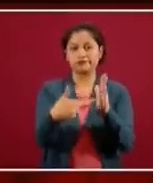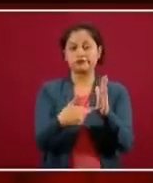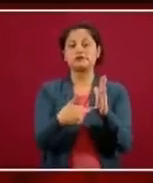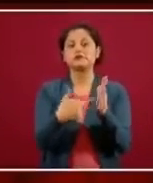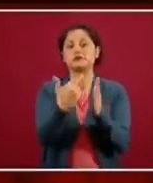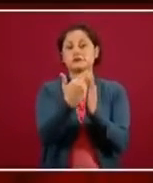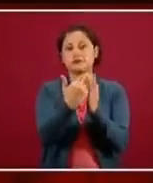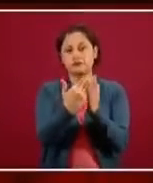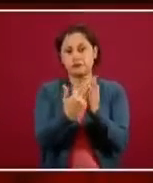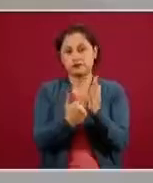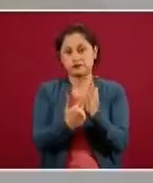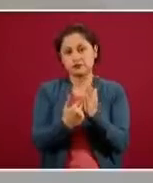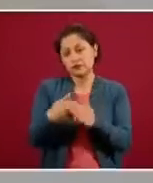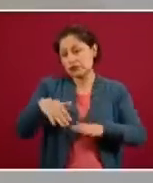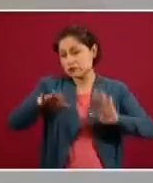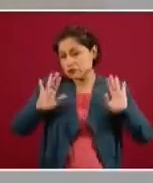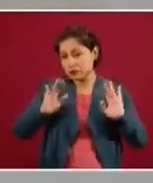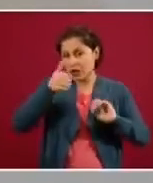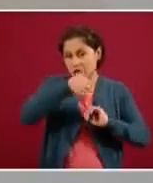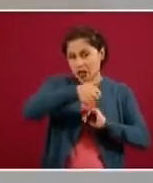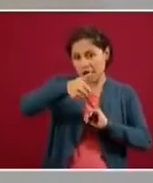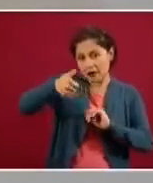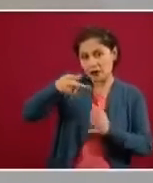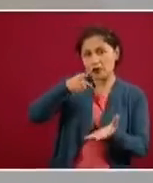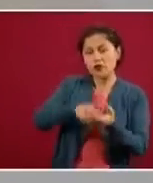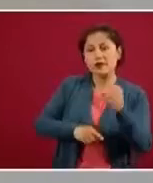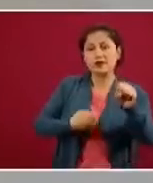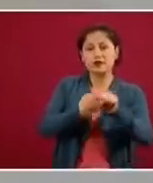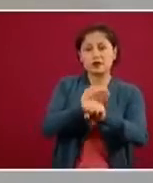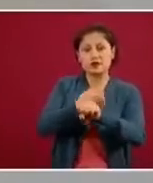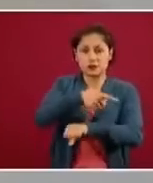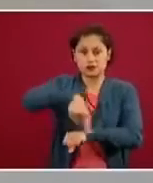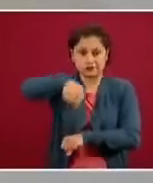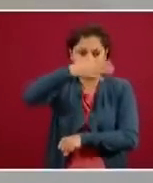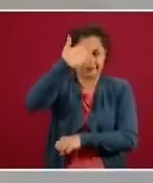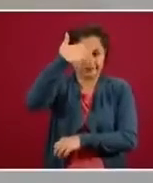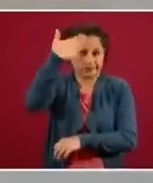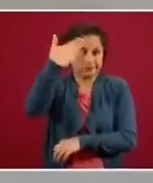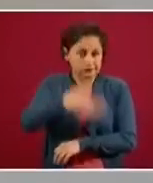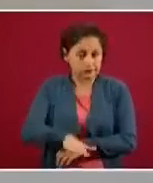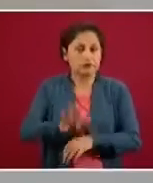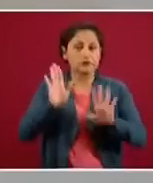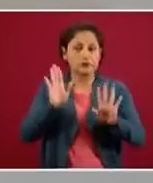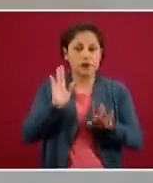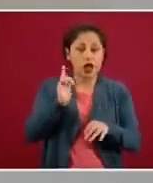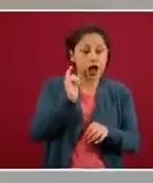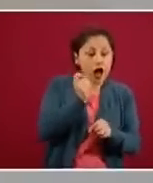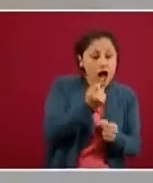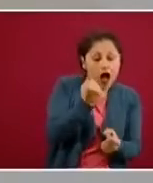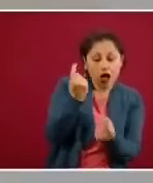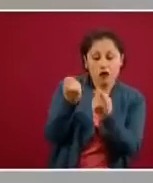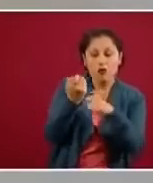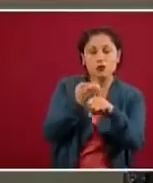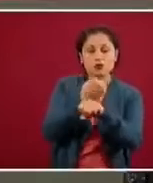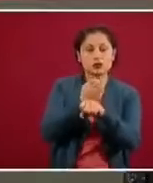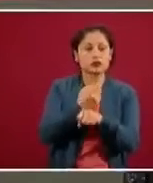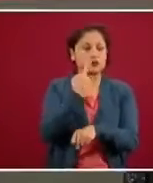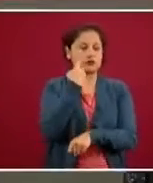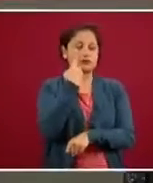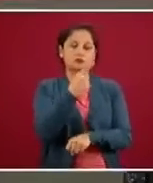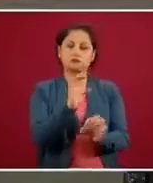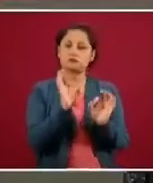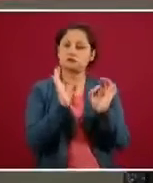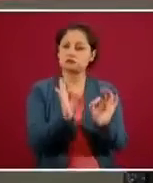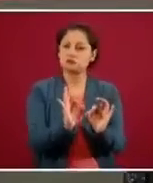su competencia, que es cada uno de los estados. En algunos estados vemos progreso, hay además un